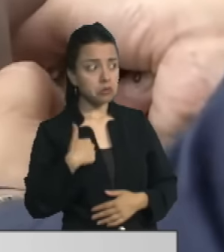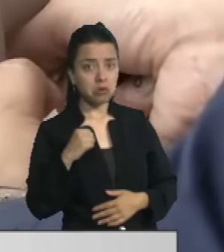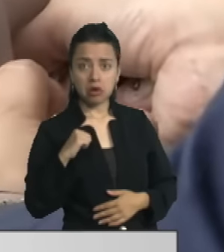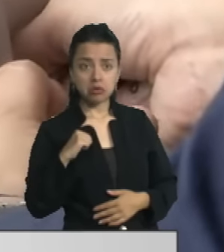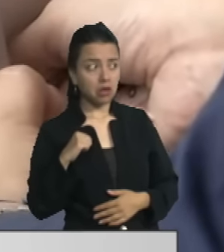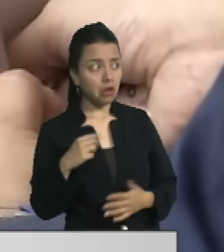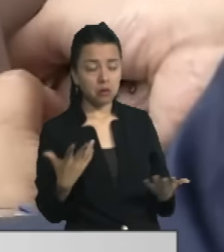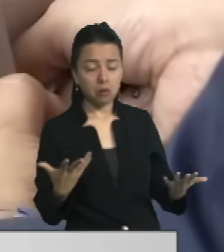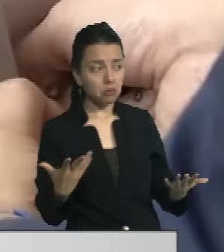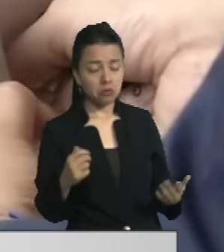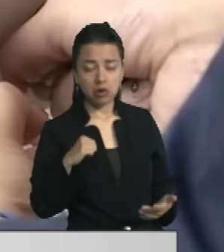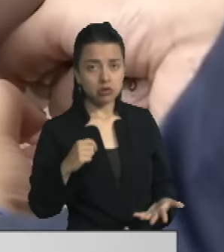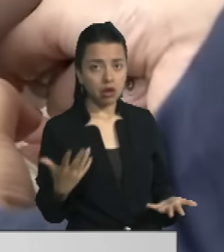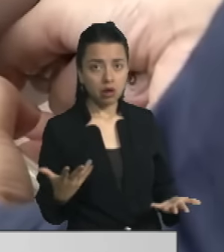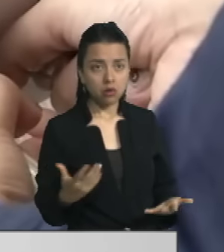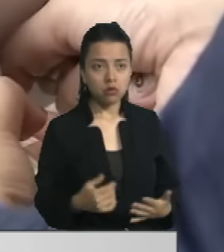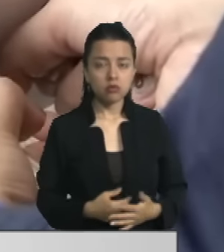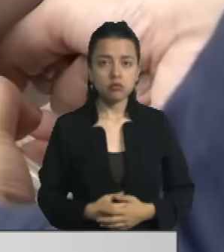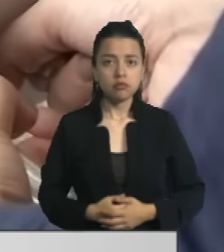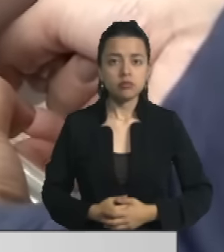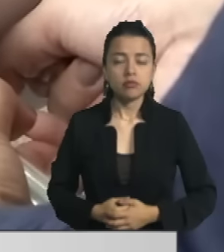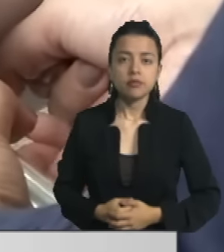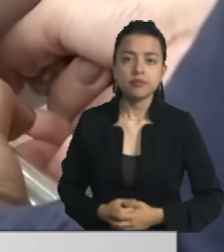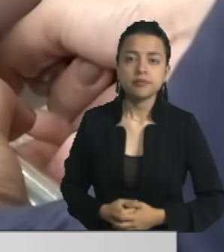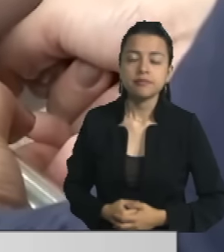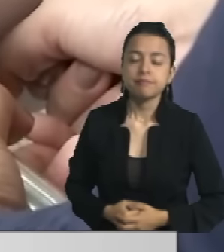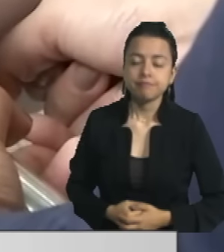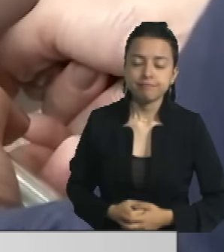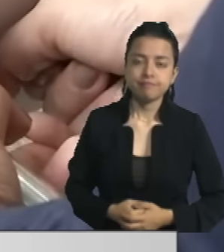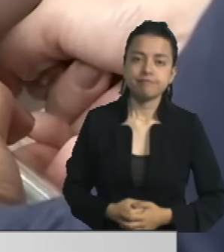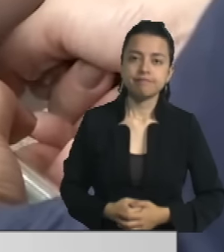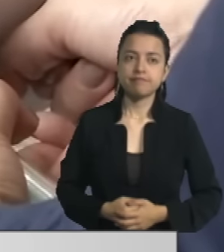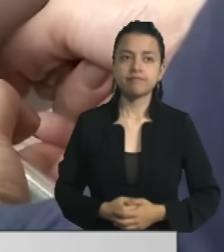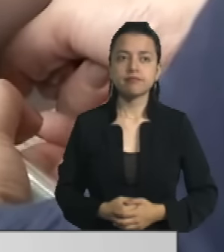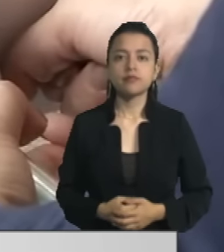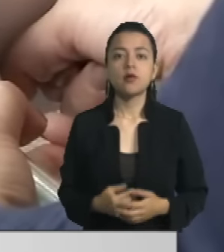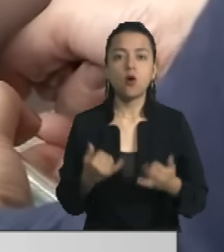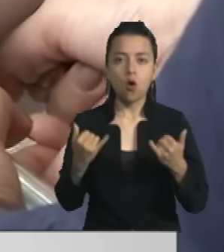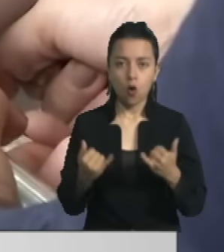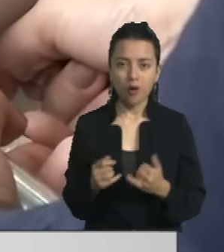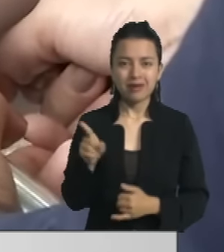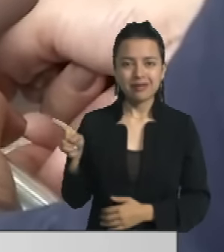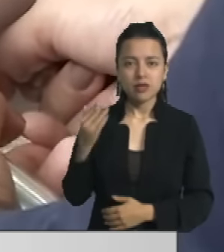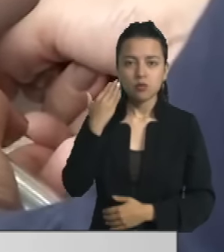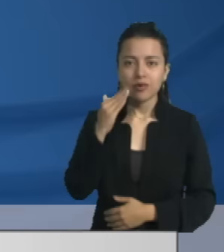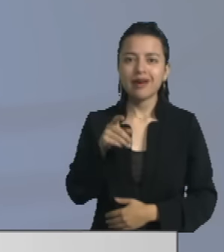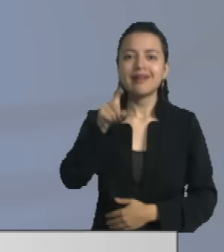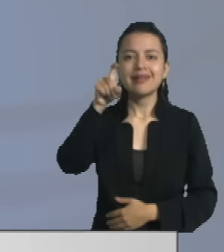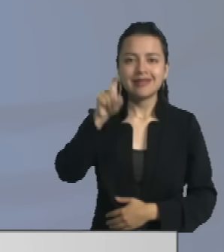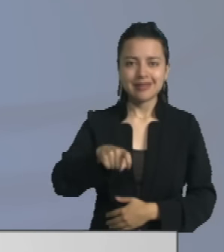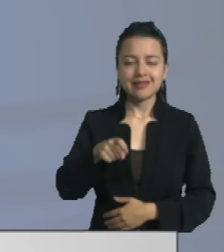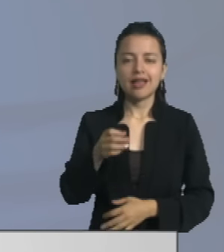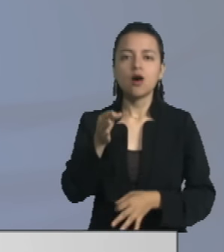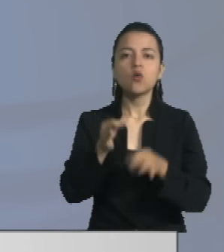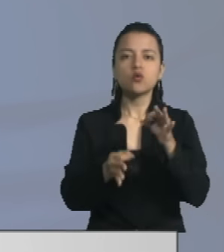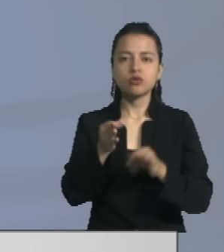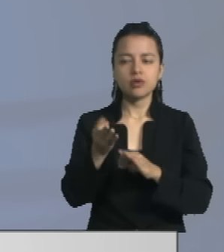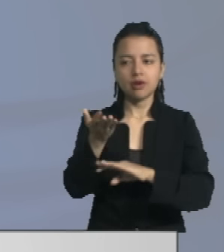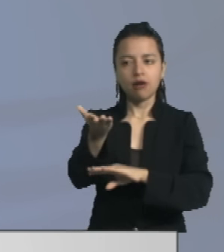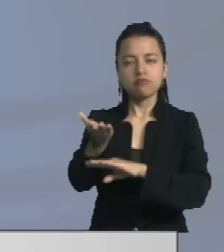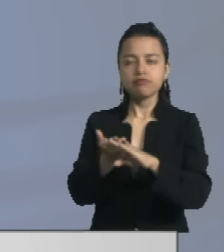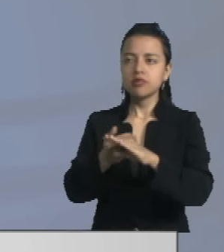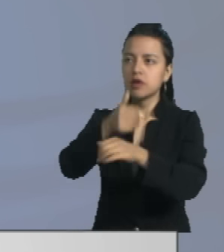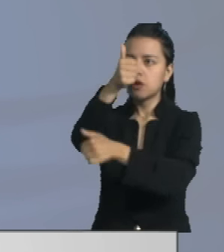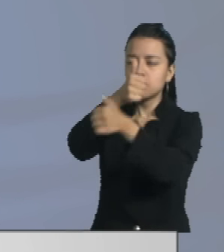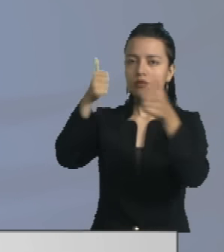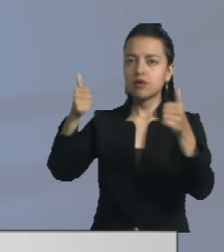tenía que él no me la tenía que él no me la tenía hoy la madre de Jen Paola reclama justicia y pide a las